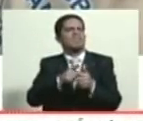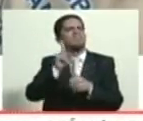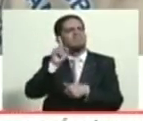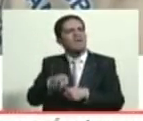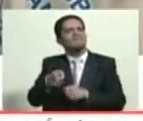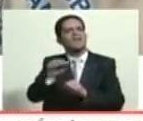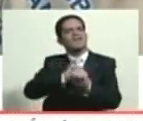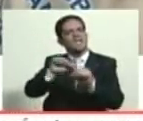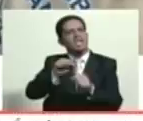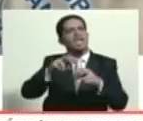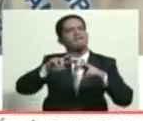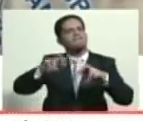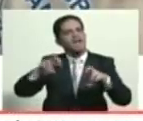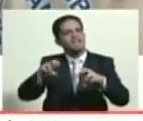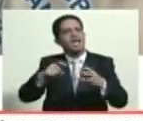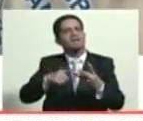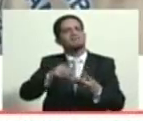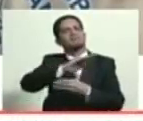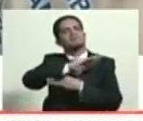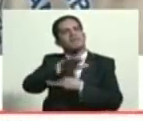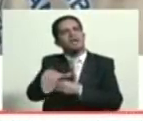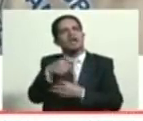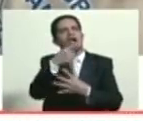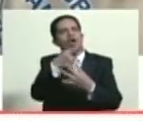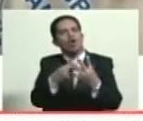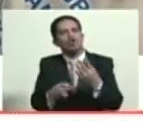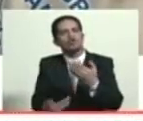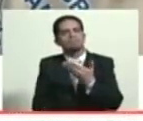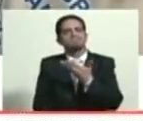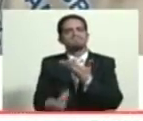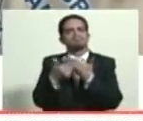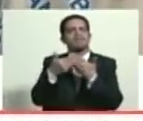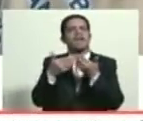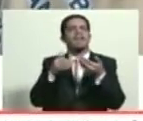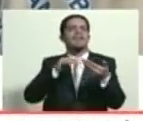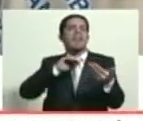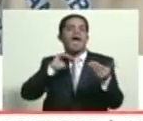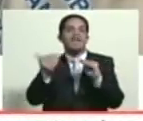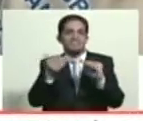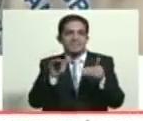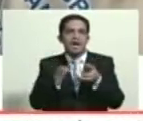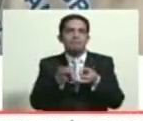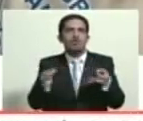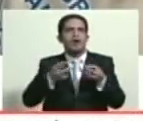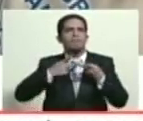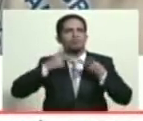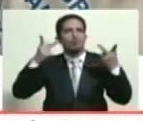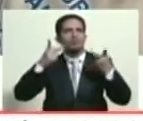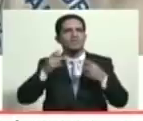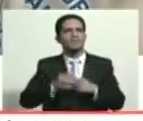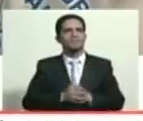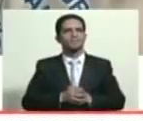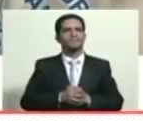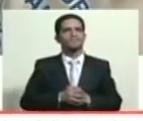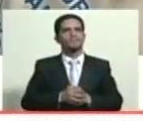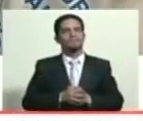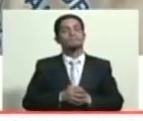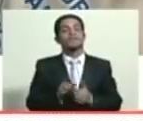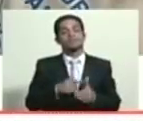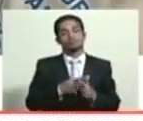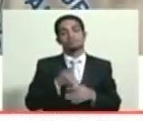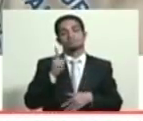investigar, sancionar los hechos que atentan contra la ética y la moral pública, para lo cual debe